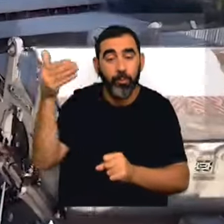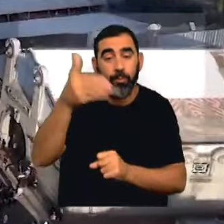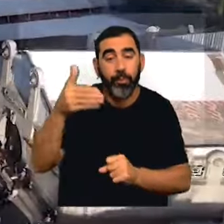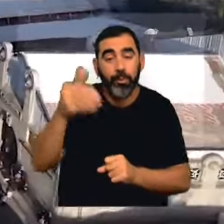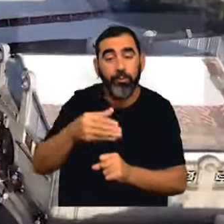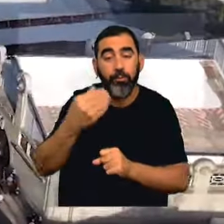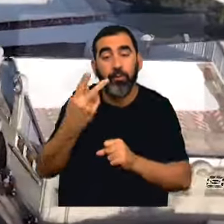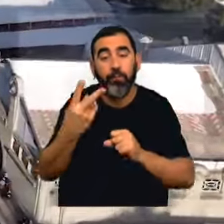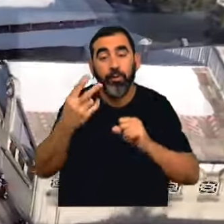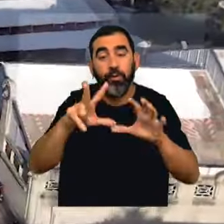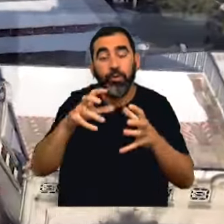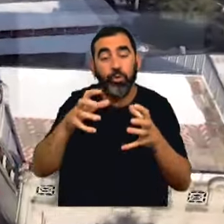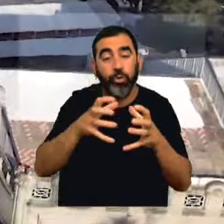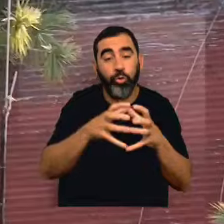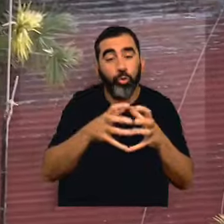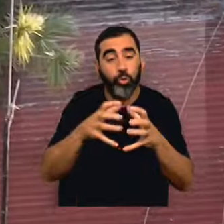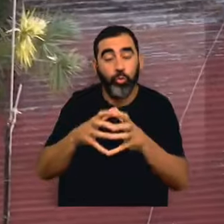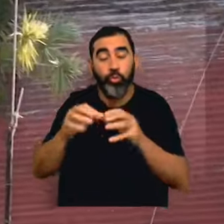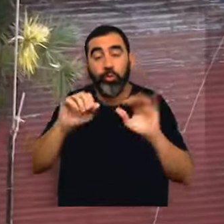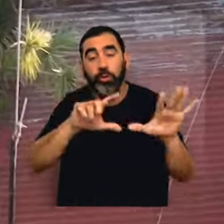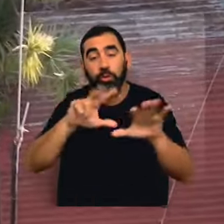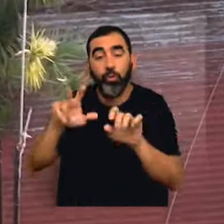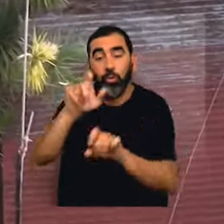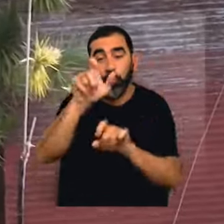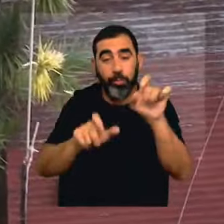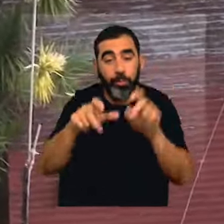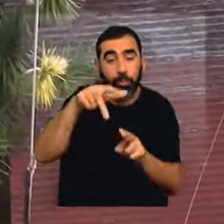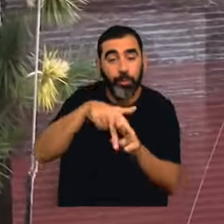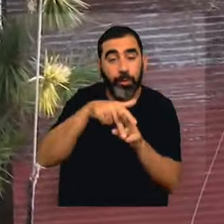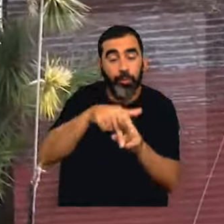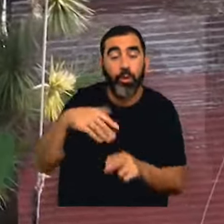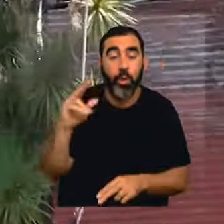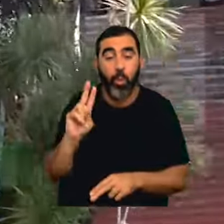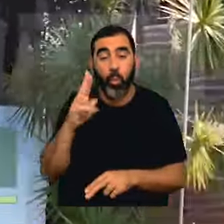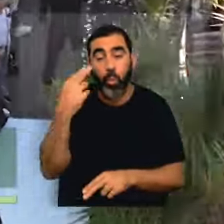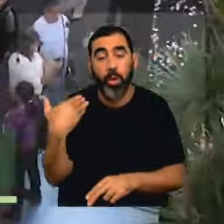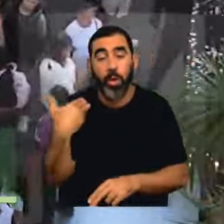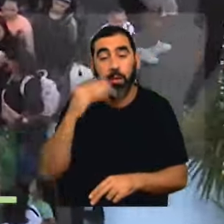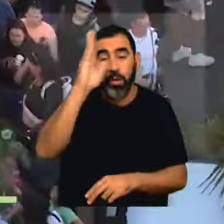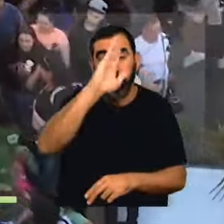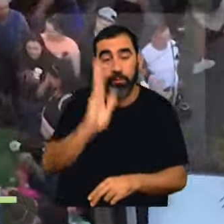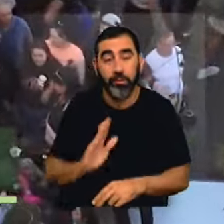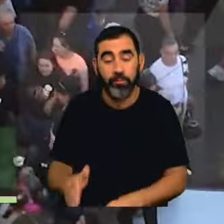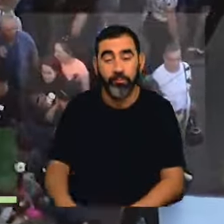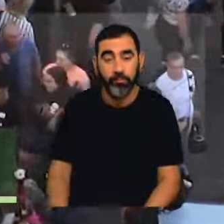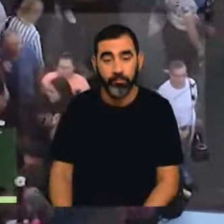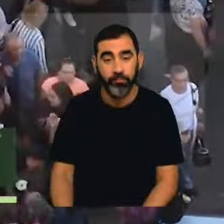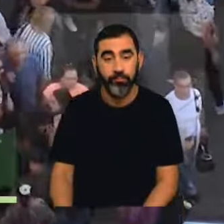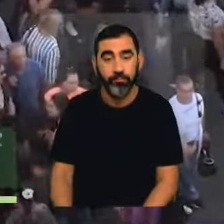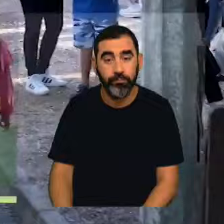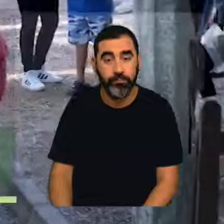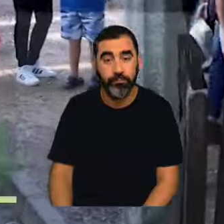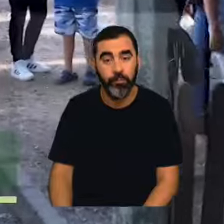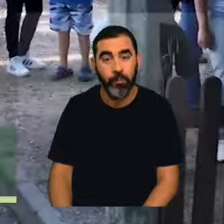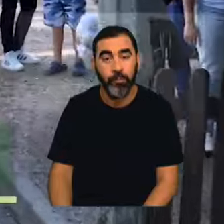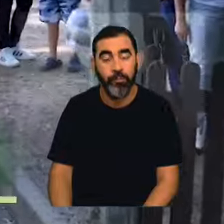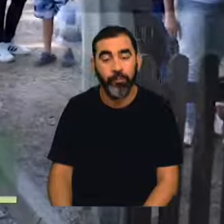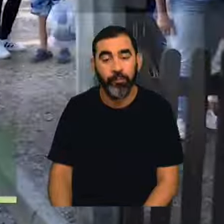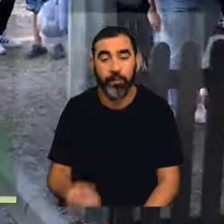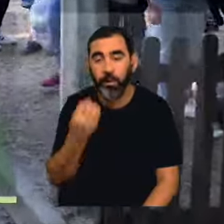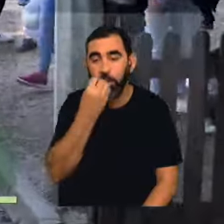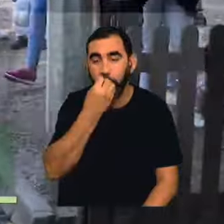28 tropillas 78 jinetes de Uruguay Argentina y Brasil y Vamos a repasar alguno de los ganadores en